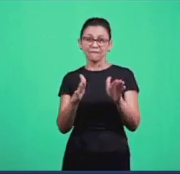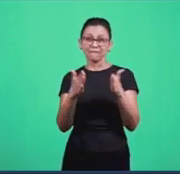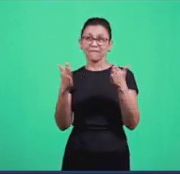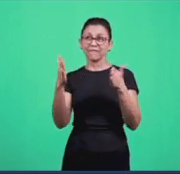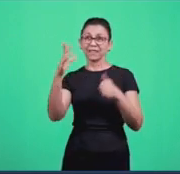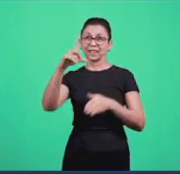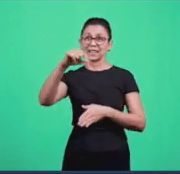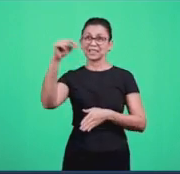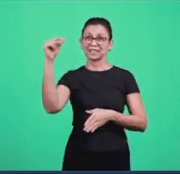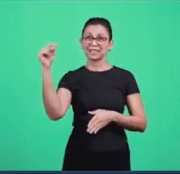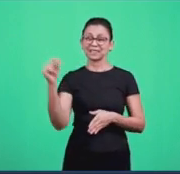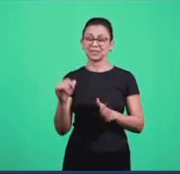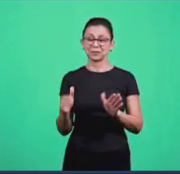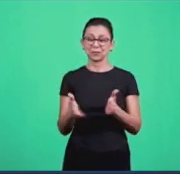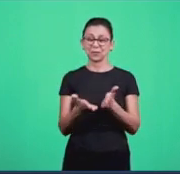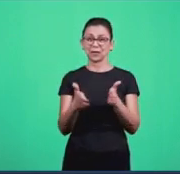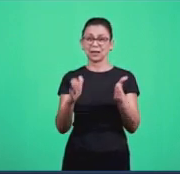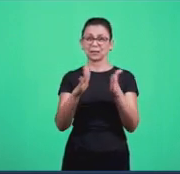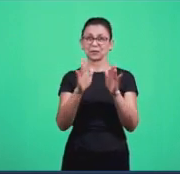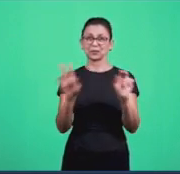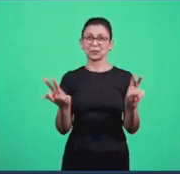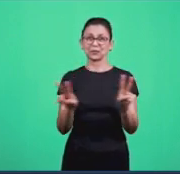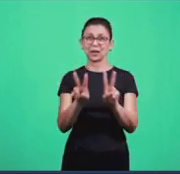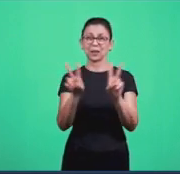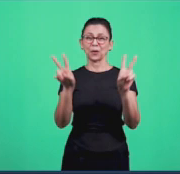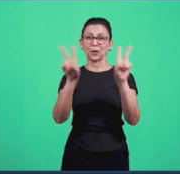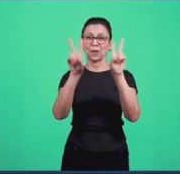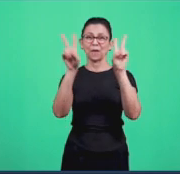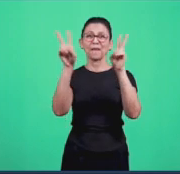vaso escolhido, tu és pra